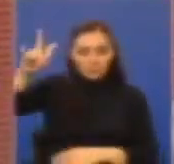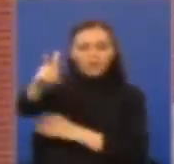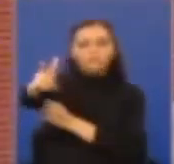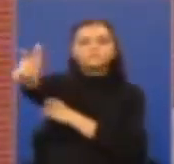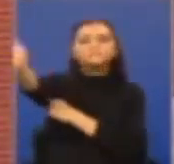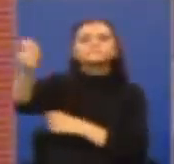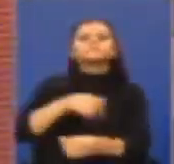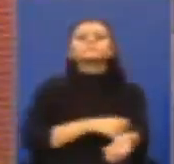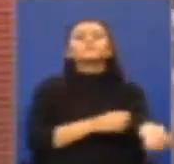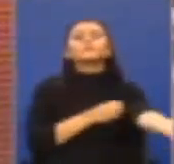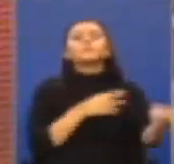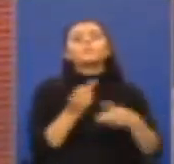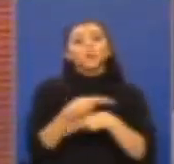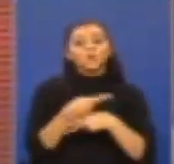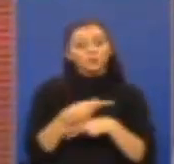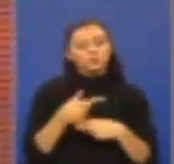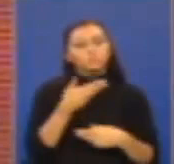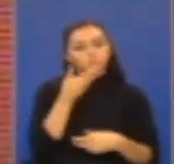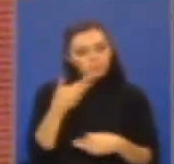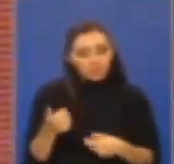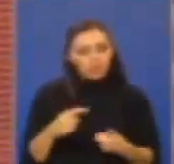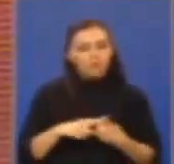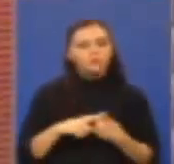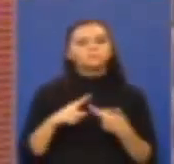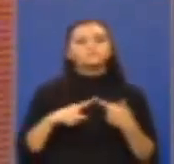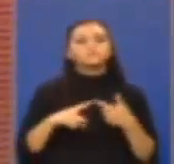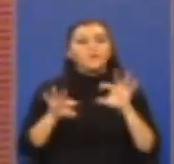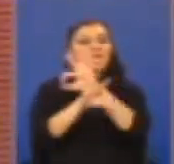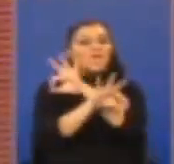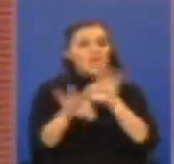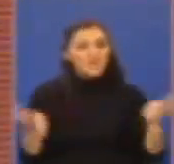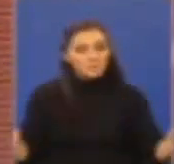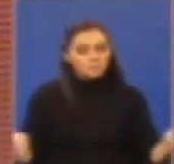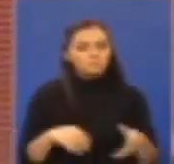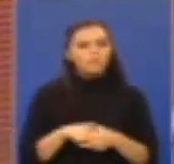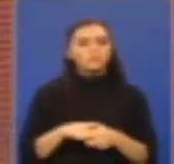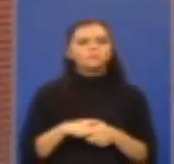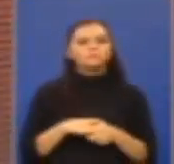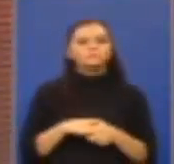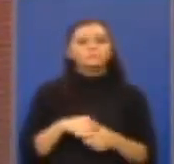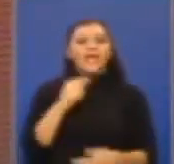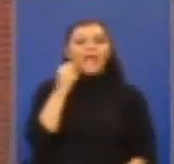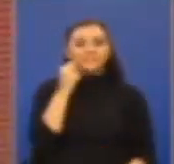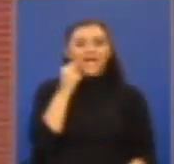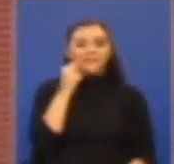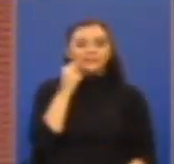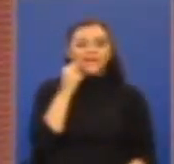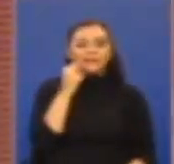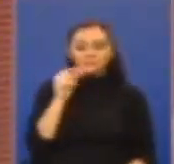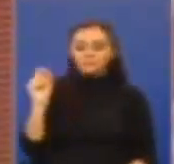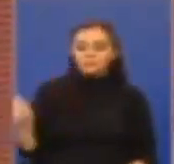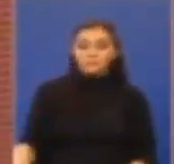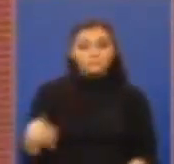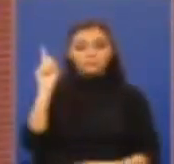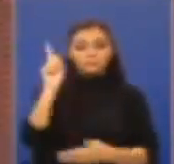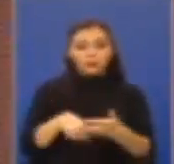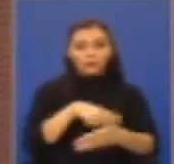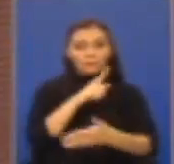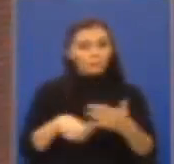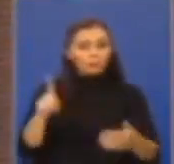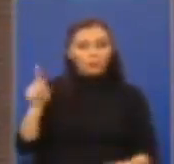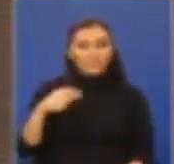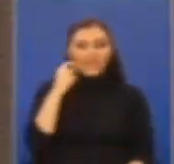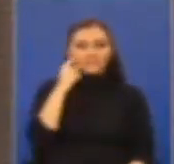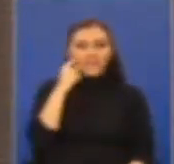altas productividades del mundo, más limpieza del mundo. Ahí boten un chicle. Se prohibió masticar chicle para evitar botarlo en las